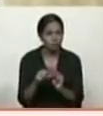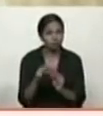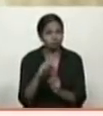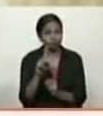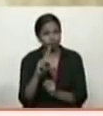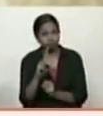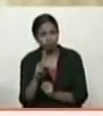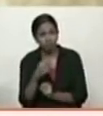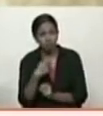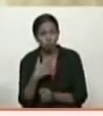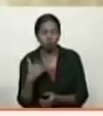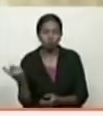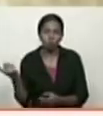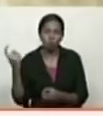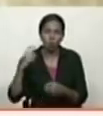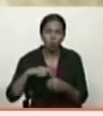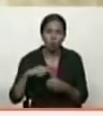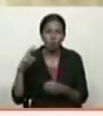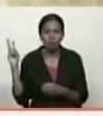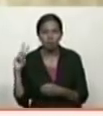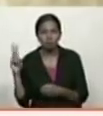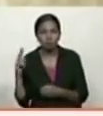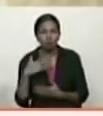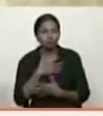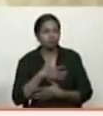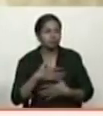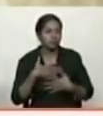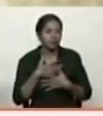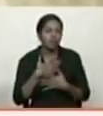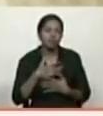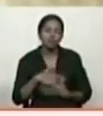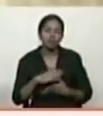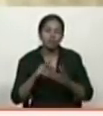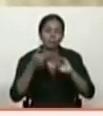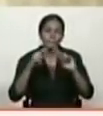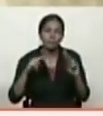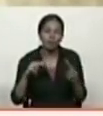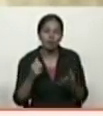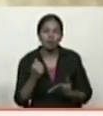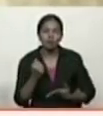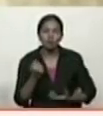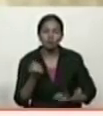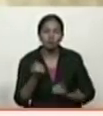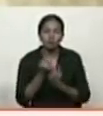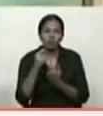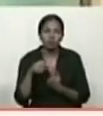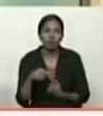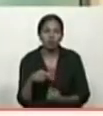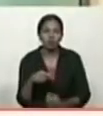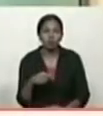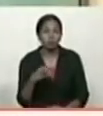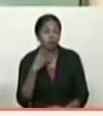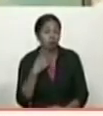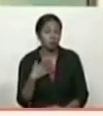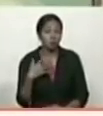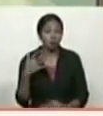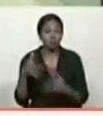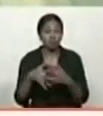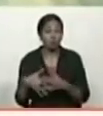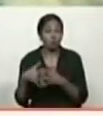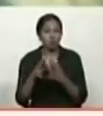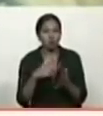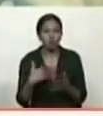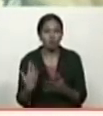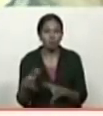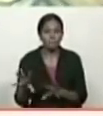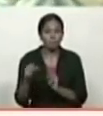la satisfacción de haber ayudado a los pueblos a ser libres. No a la doctrina del señor Trump, de que donde ellos intervengan tienen que quedarse con un